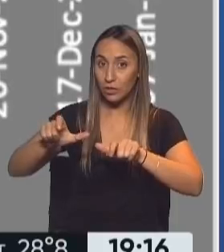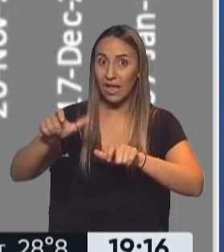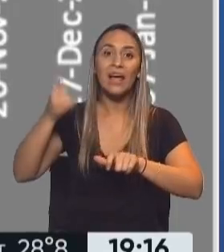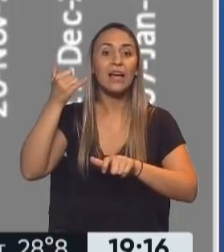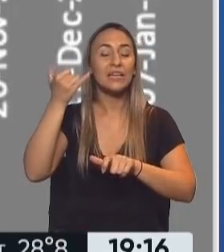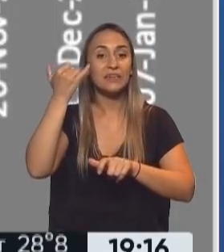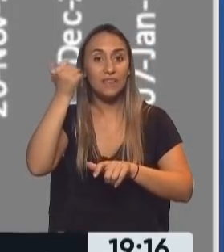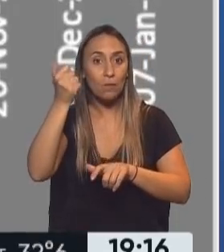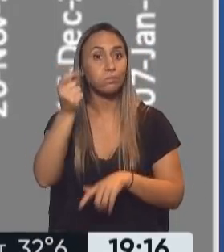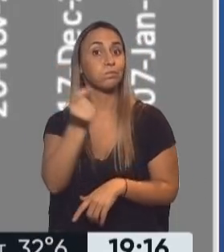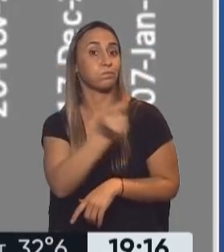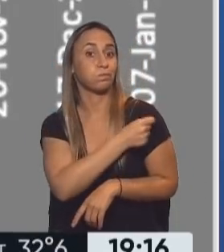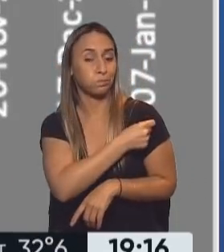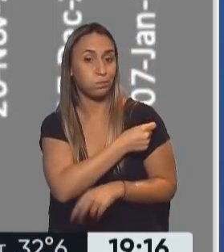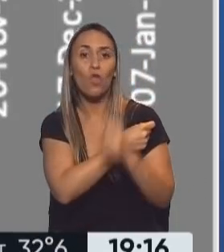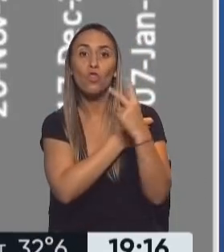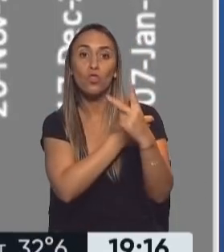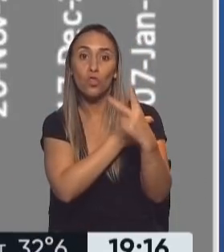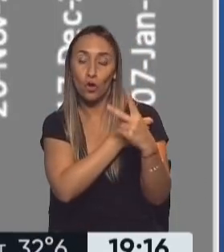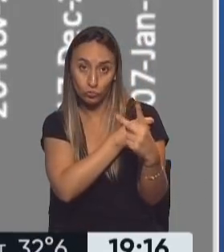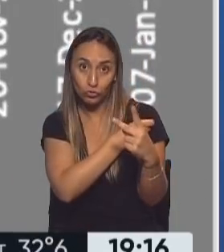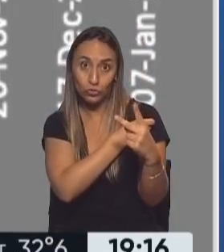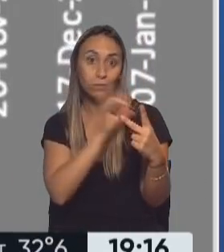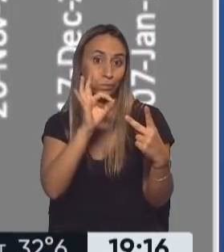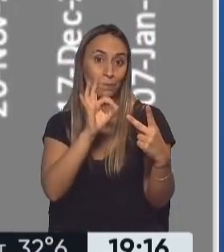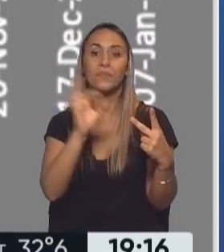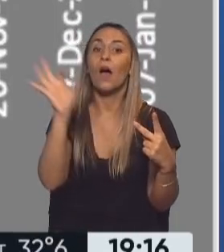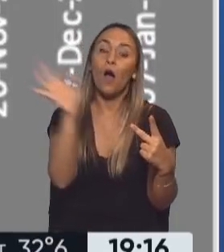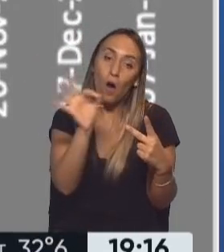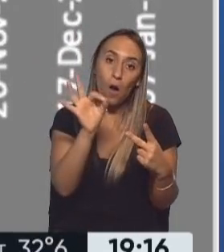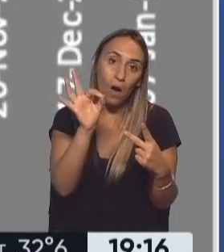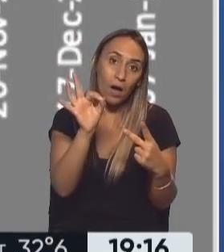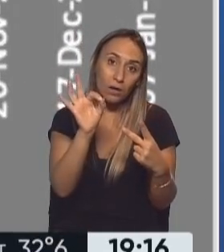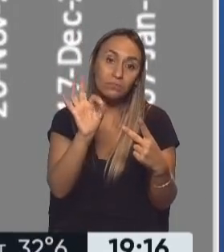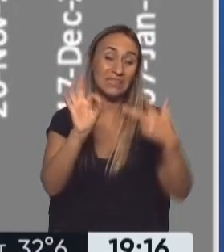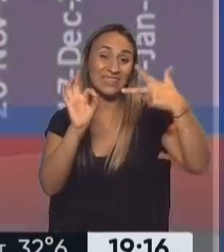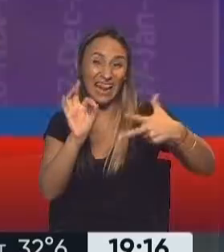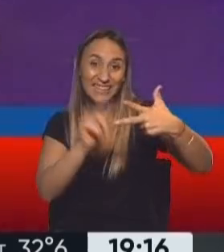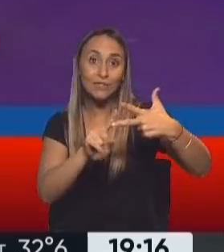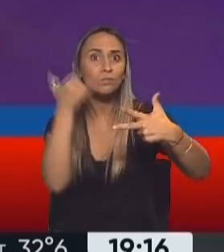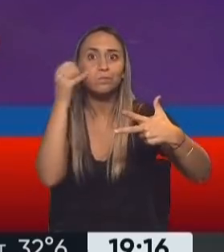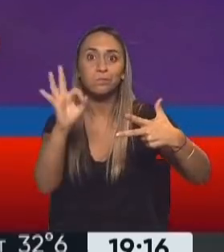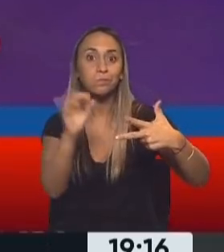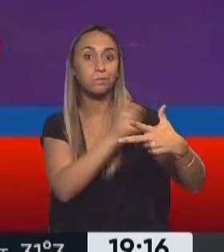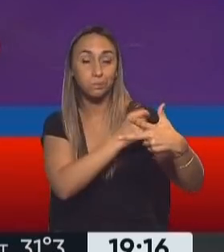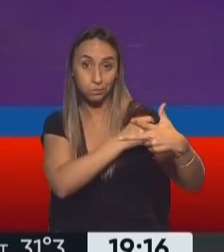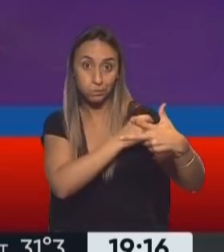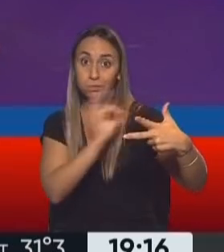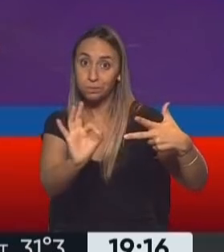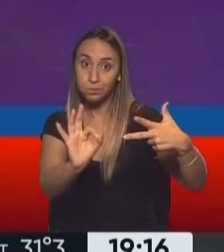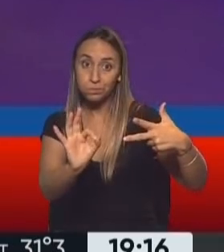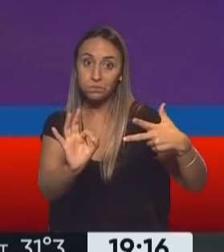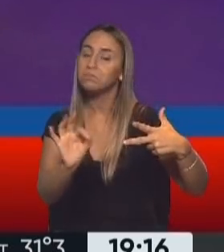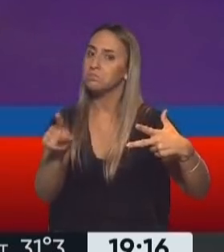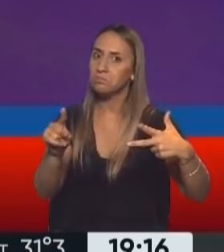el esquema de vacunación doble, el esquema completo, o aquellos que recibieron el refuerzo, se vieron muy